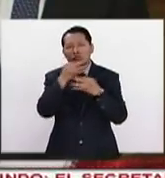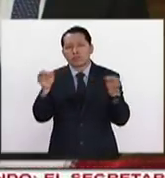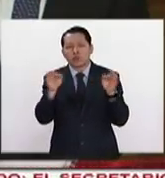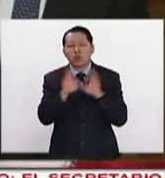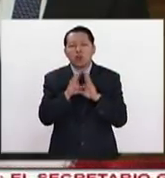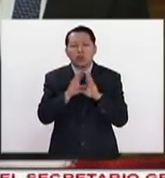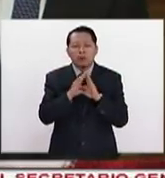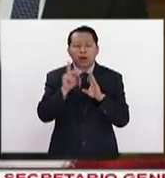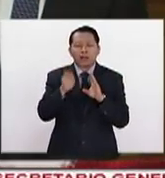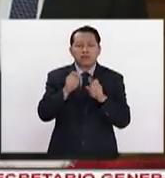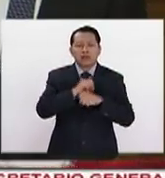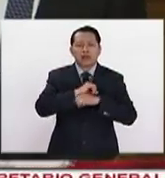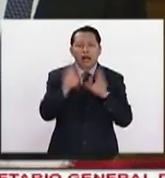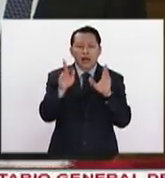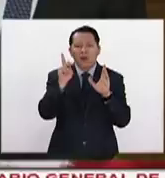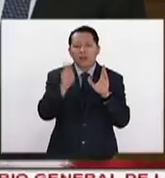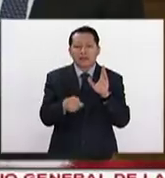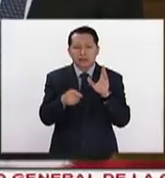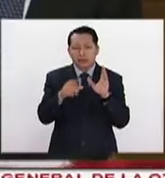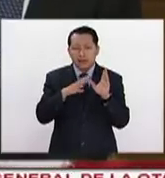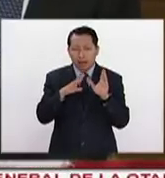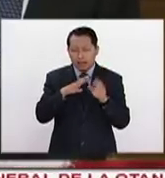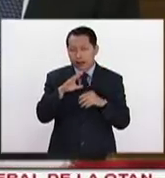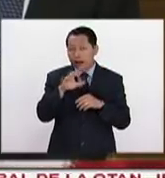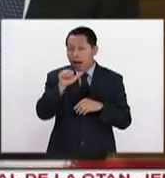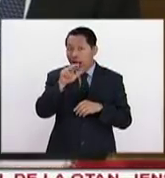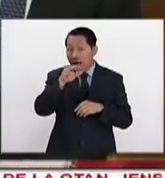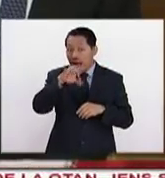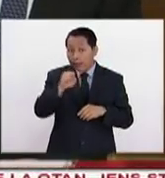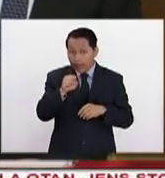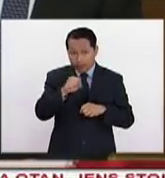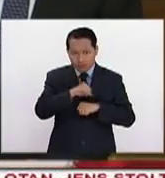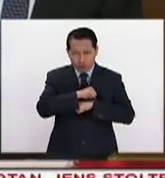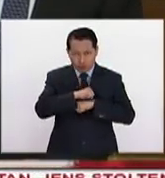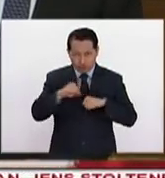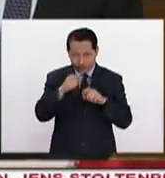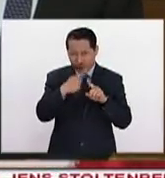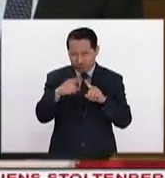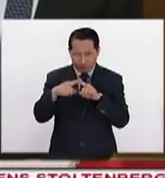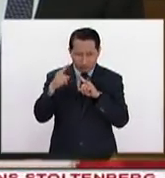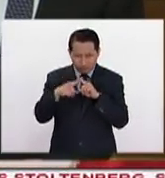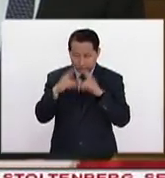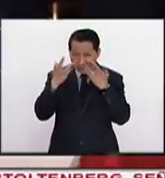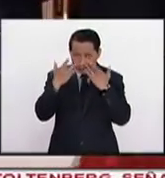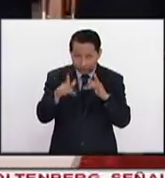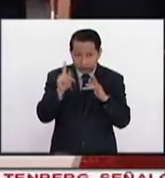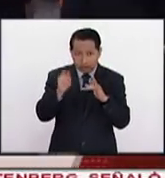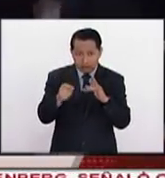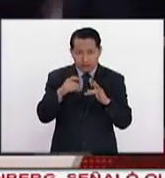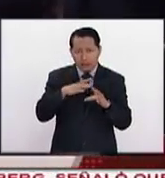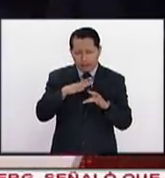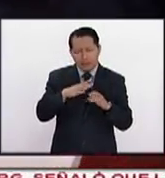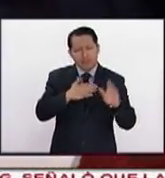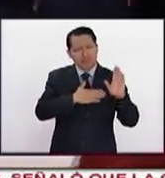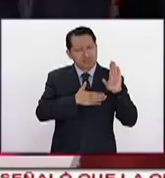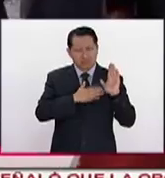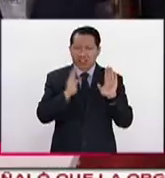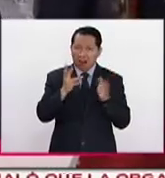términos claros sus intenciones de abandonar las armas nucleares, pues aseguró que el líder de Corea del Norte ha dado su